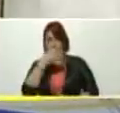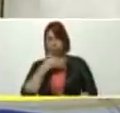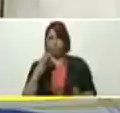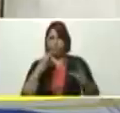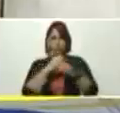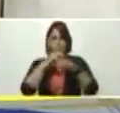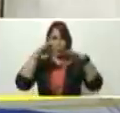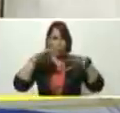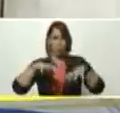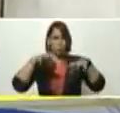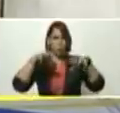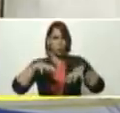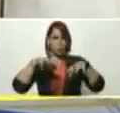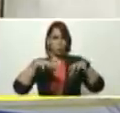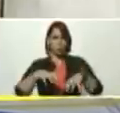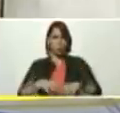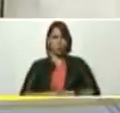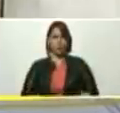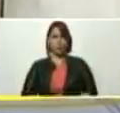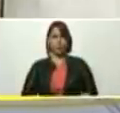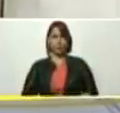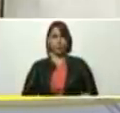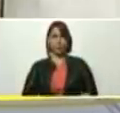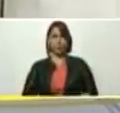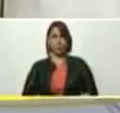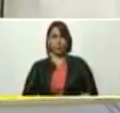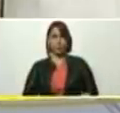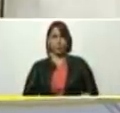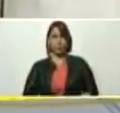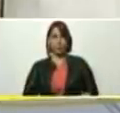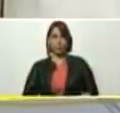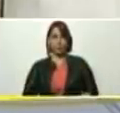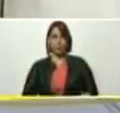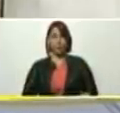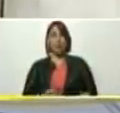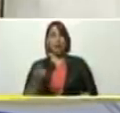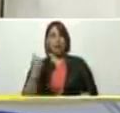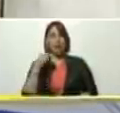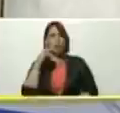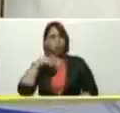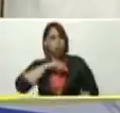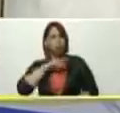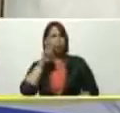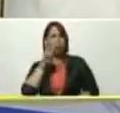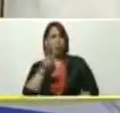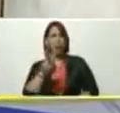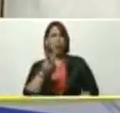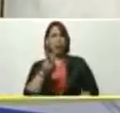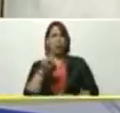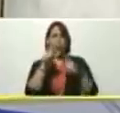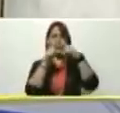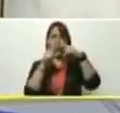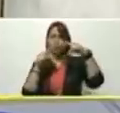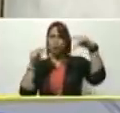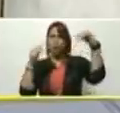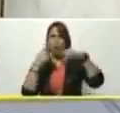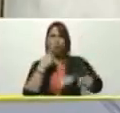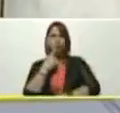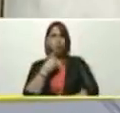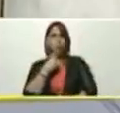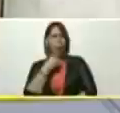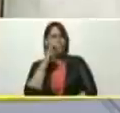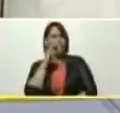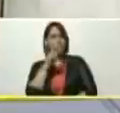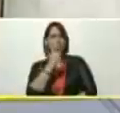lluvia. Ayer tuvimos el eclipse, esa luna roja, roja, roja,